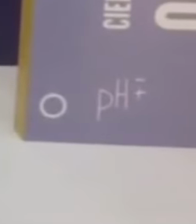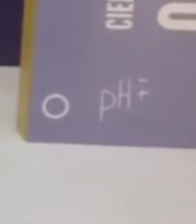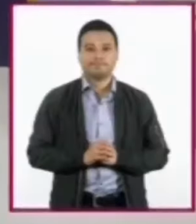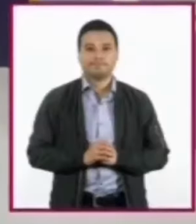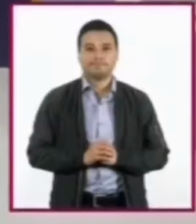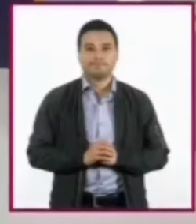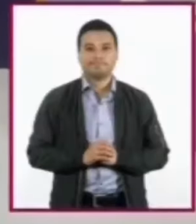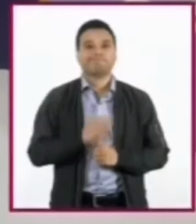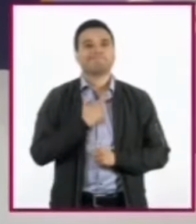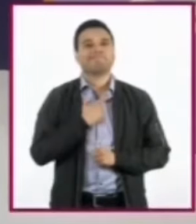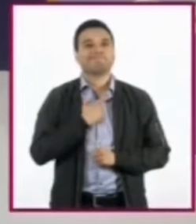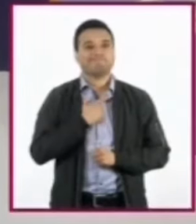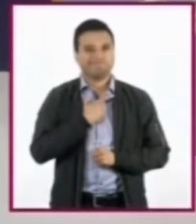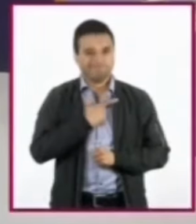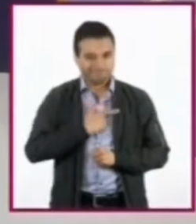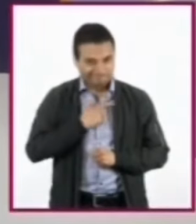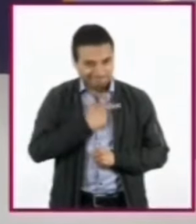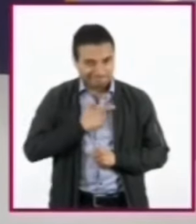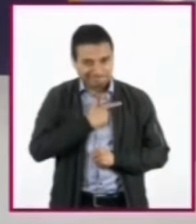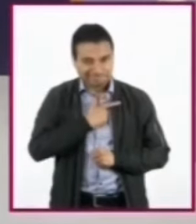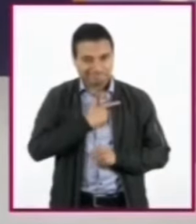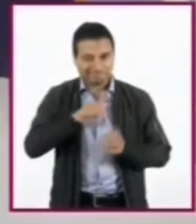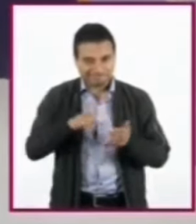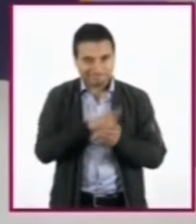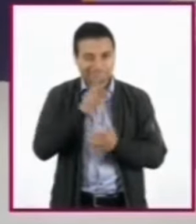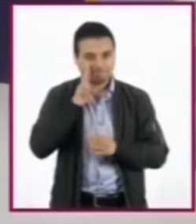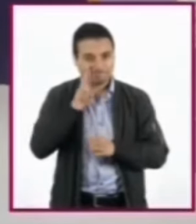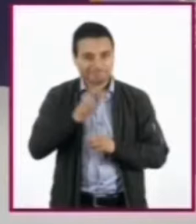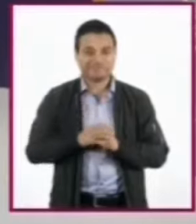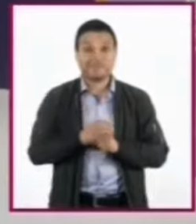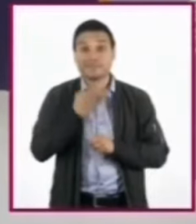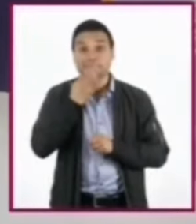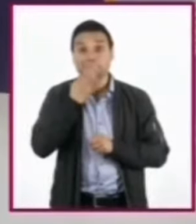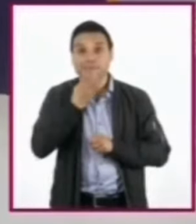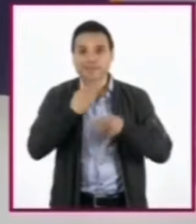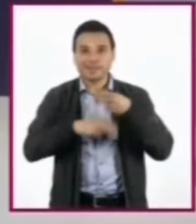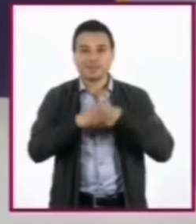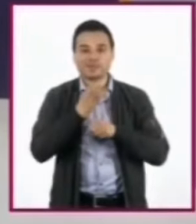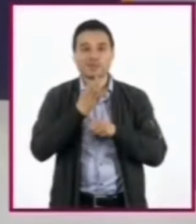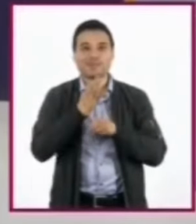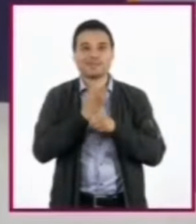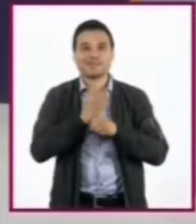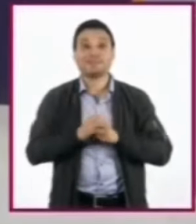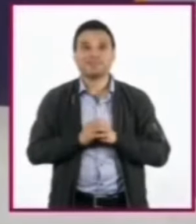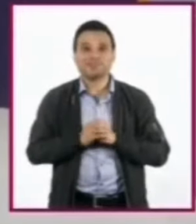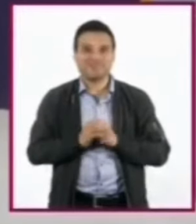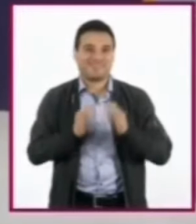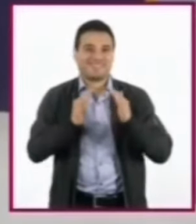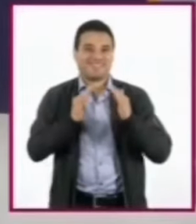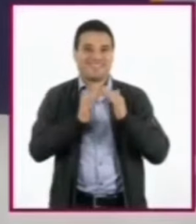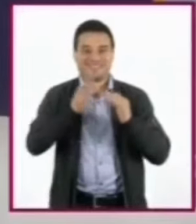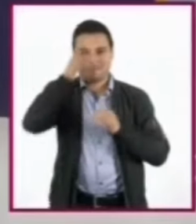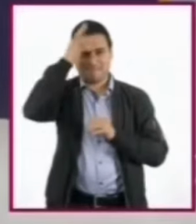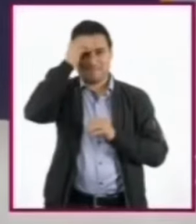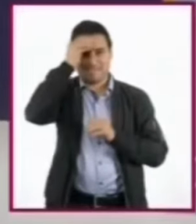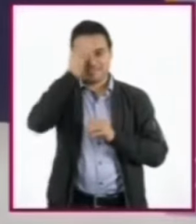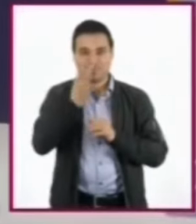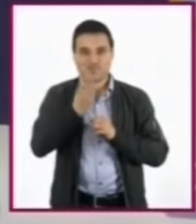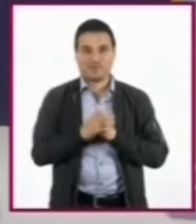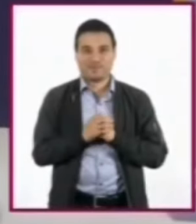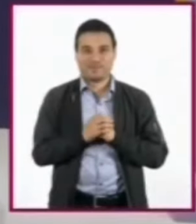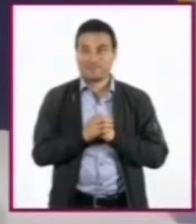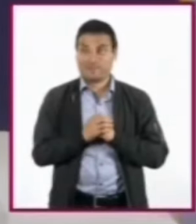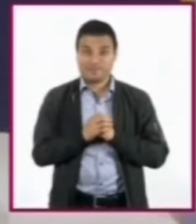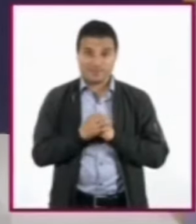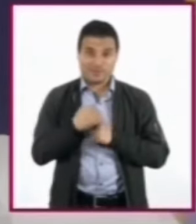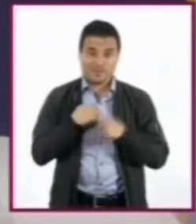Qué gusto estar de nuevo con todos ustedes. Sean bienvenidas y bienvenidos a una sesión más de Aprende en Casa 2. Somos